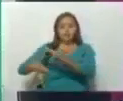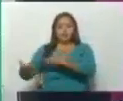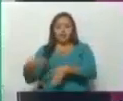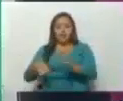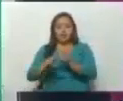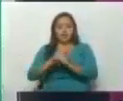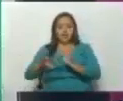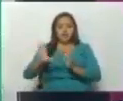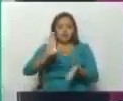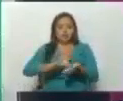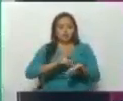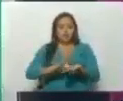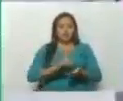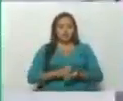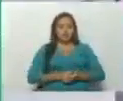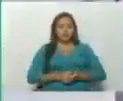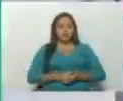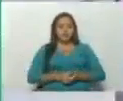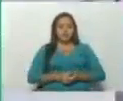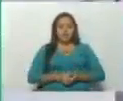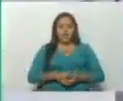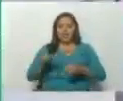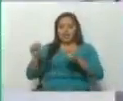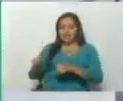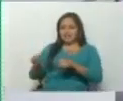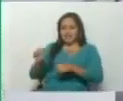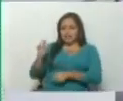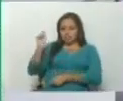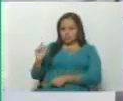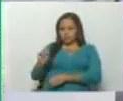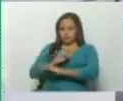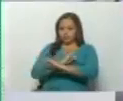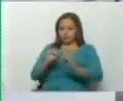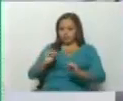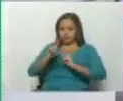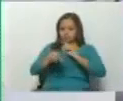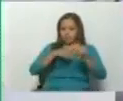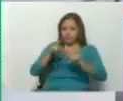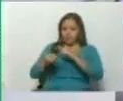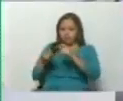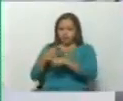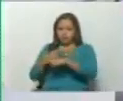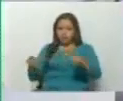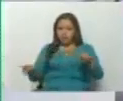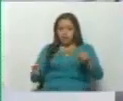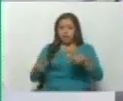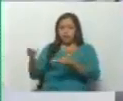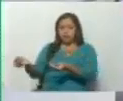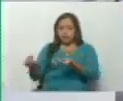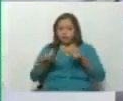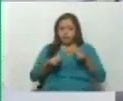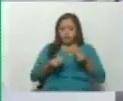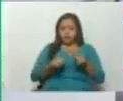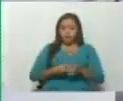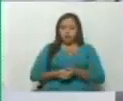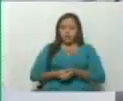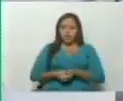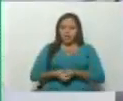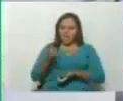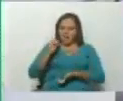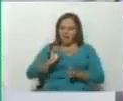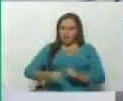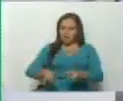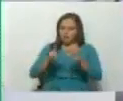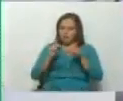de la ciudad. Ahora, diputado, finalizó ya la consulta pública, es decir, porque sí. Por acá también nos escriben, ya no hay posibilidad de que